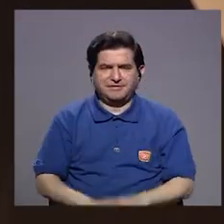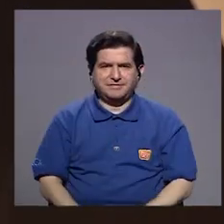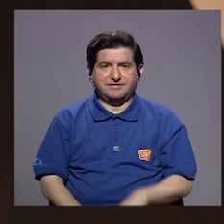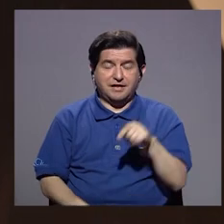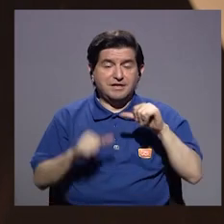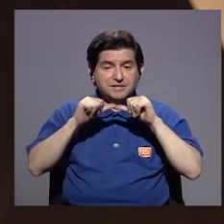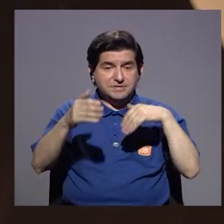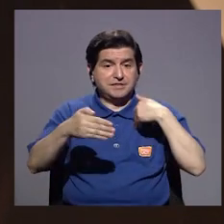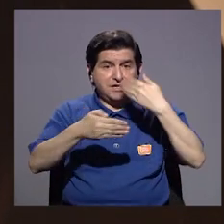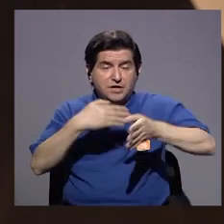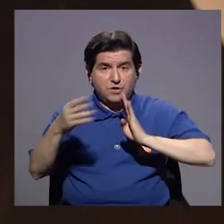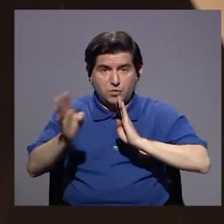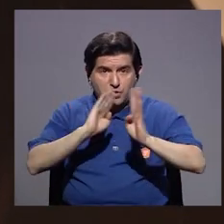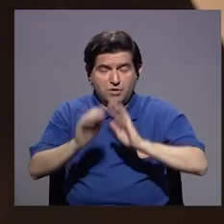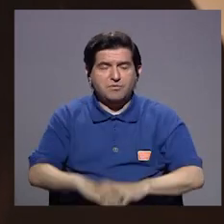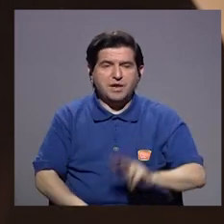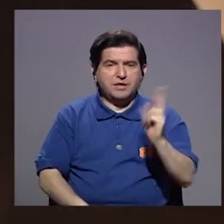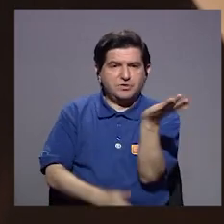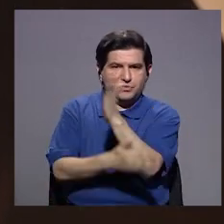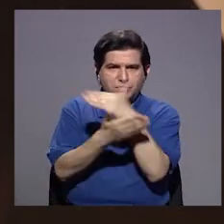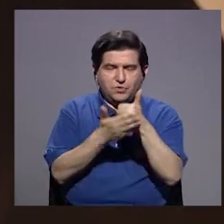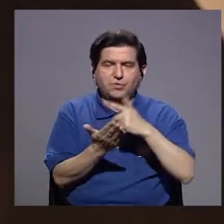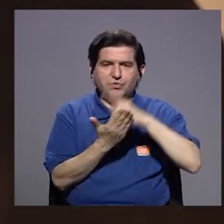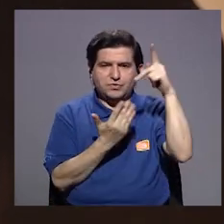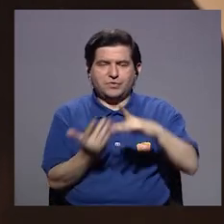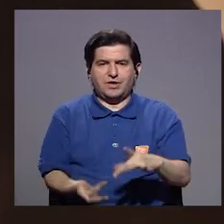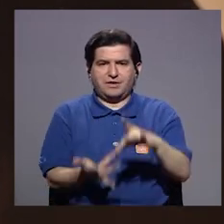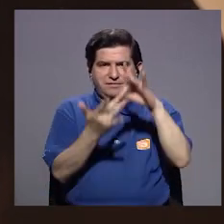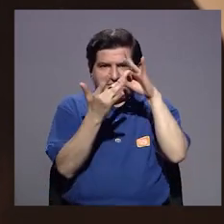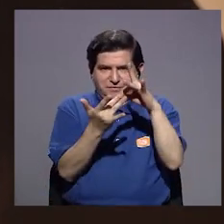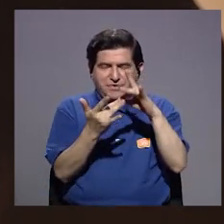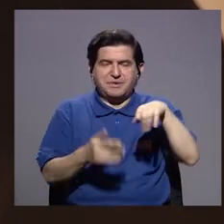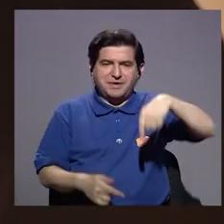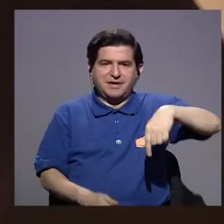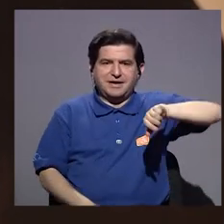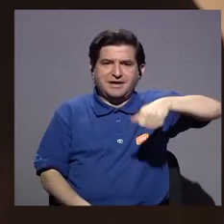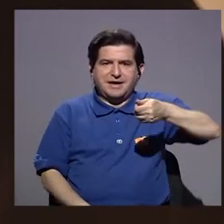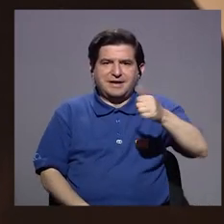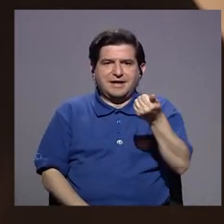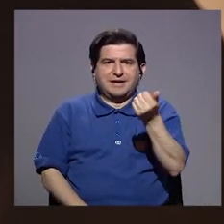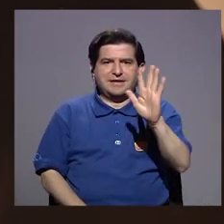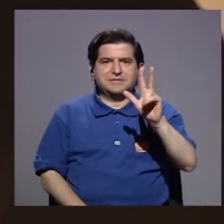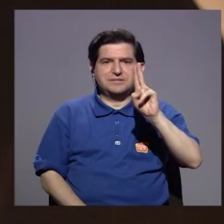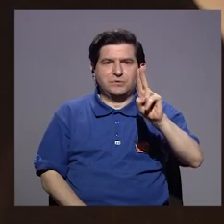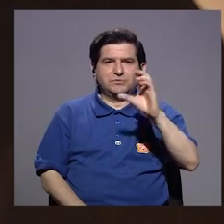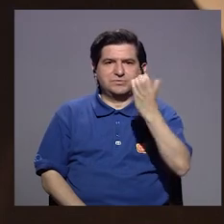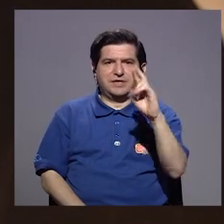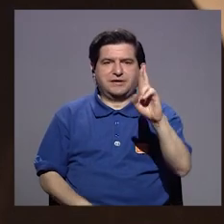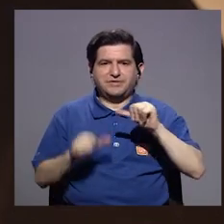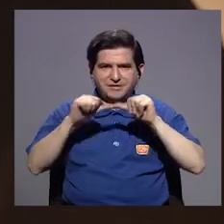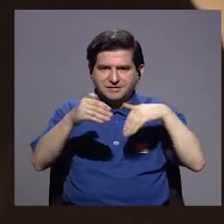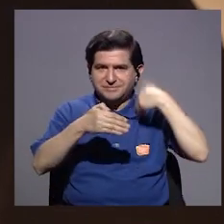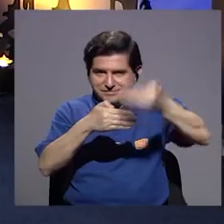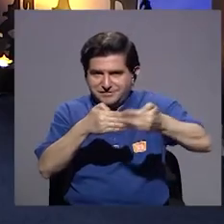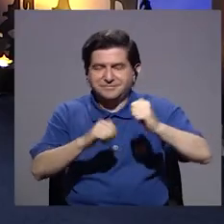eso seguiremos hablando en nuestro tercer bloque de este programa especial aquí en Canal 15 UCR. Ya volvemos.